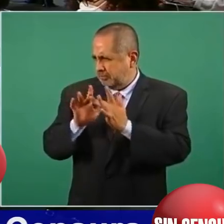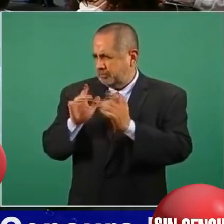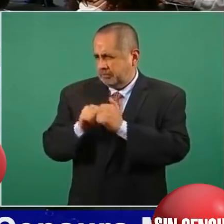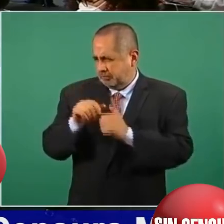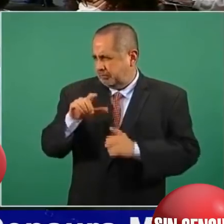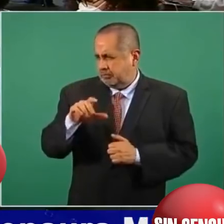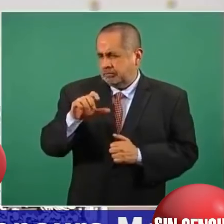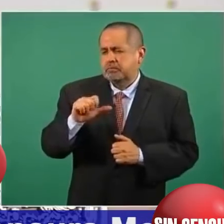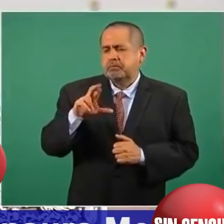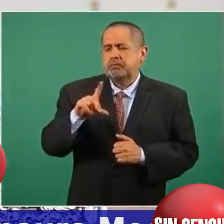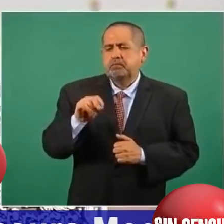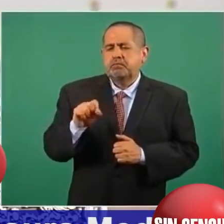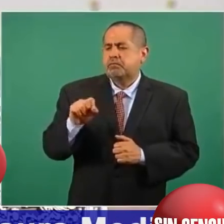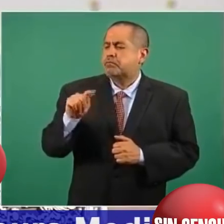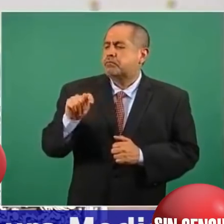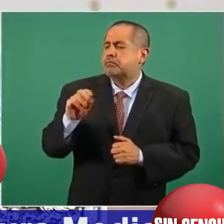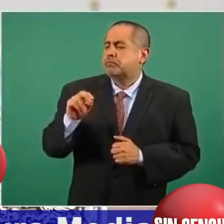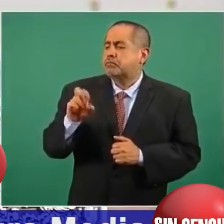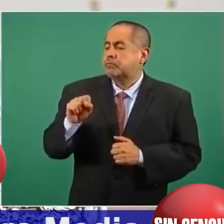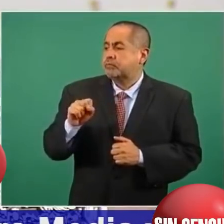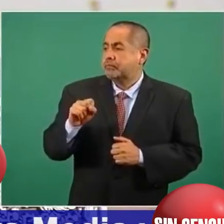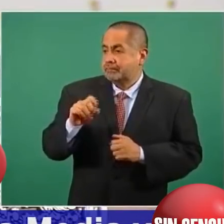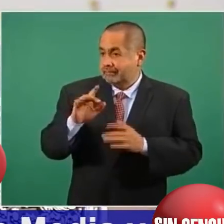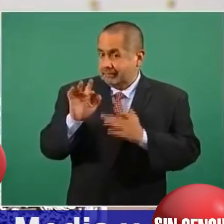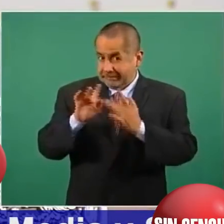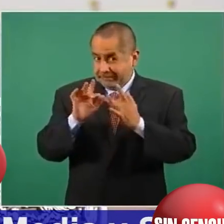Torres, que te mande